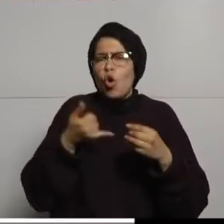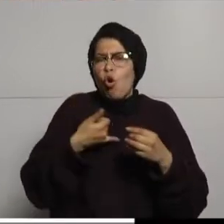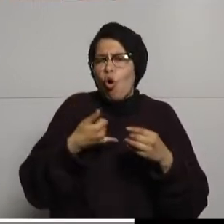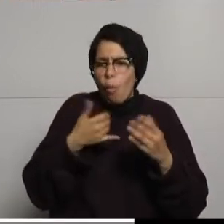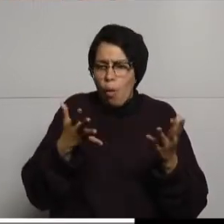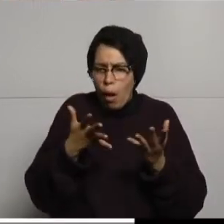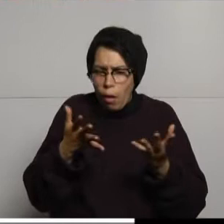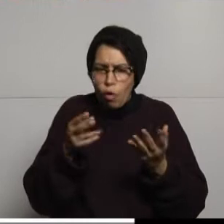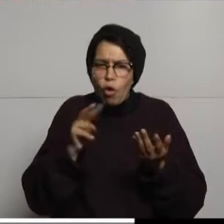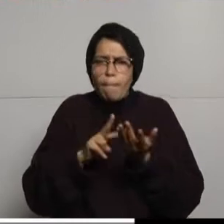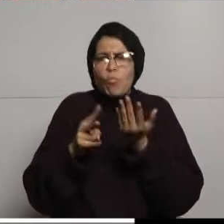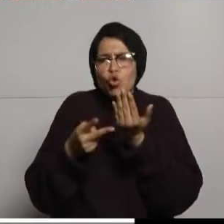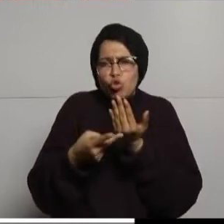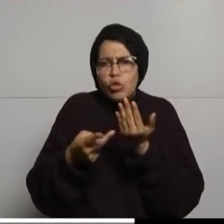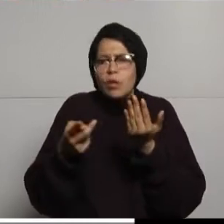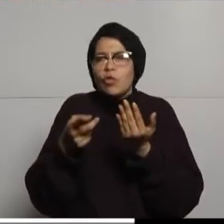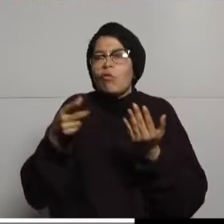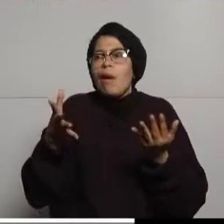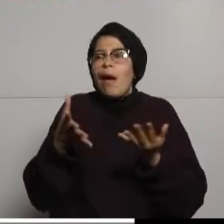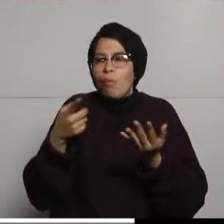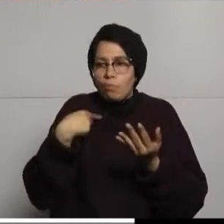desde un laboratorio. De pronto, incluso escuchando ahora